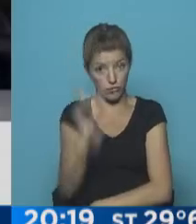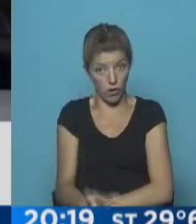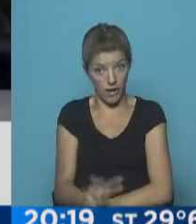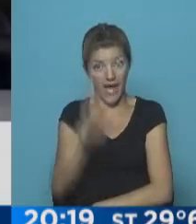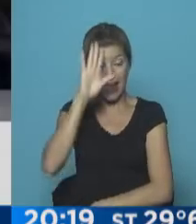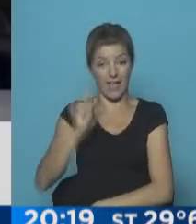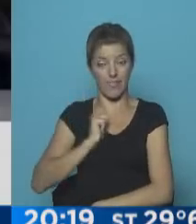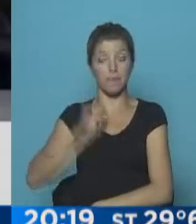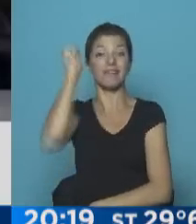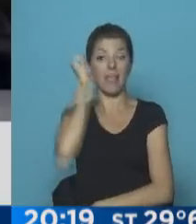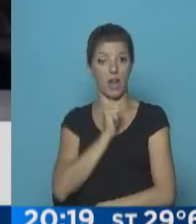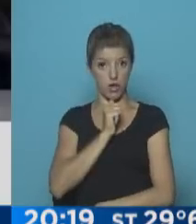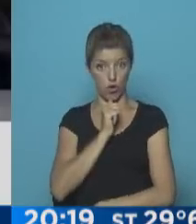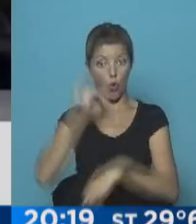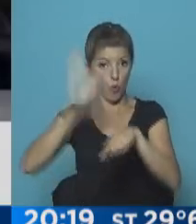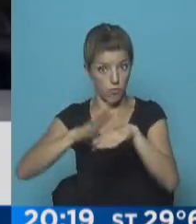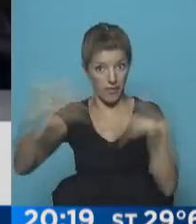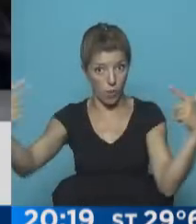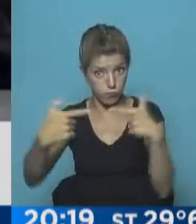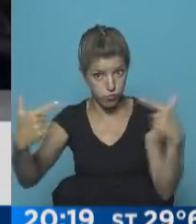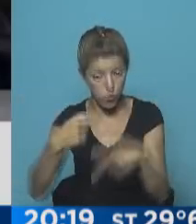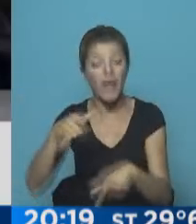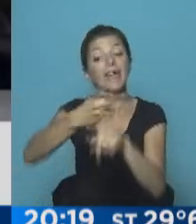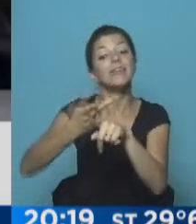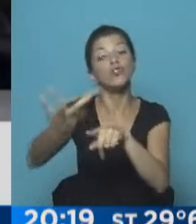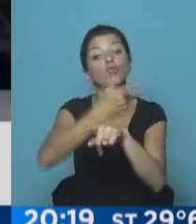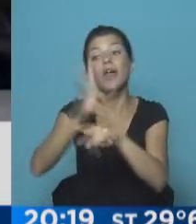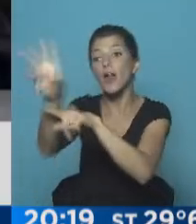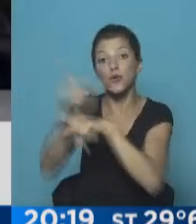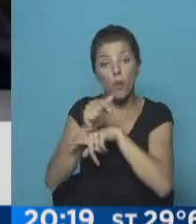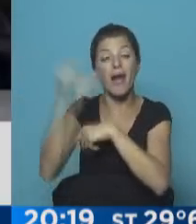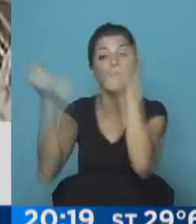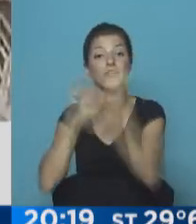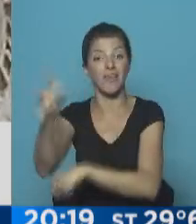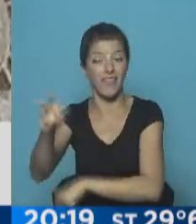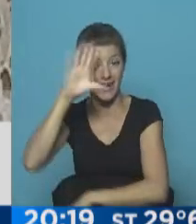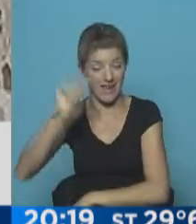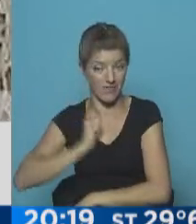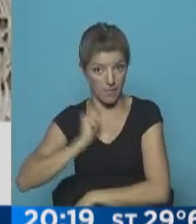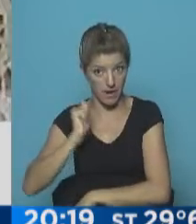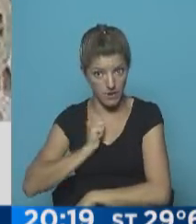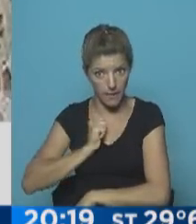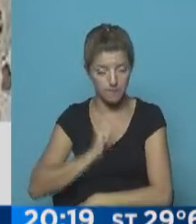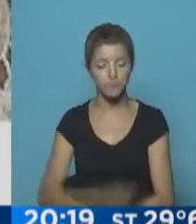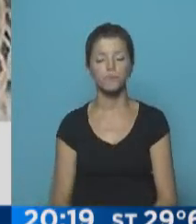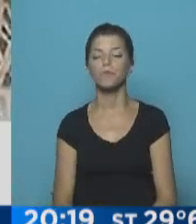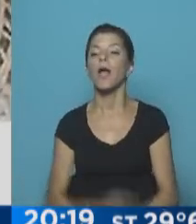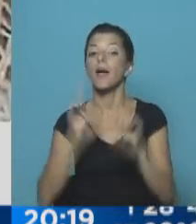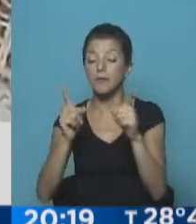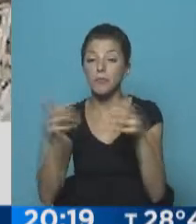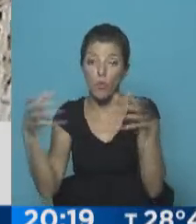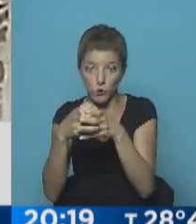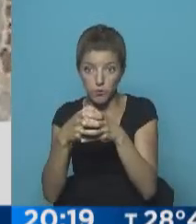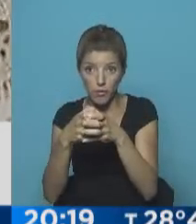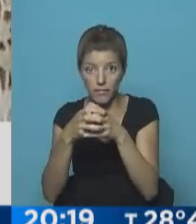de los gendarmes y roban incluso una camioneta de Gendarmería, la camioneta con la cual se dirigían este pequeño grupo que